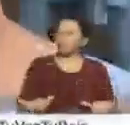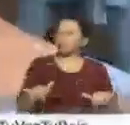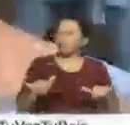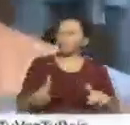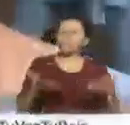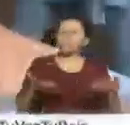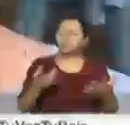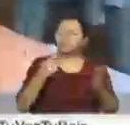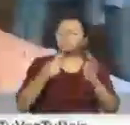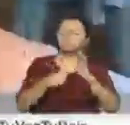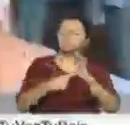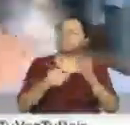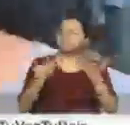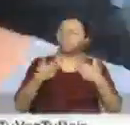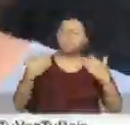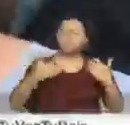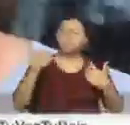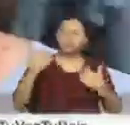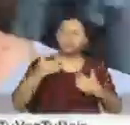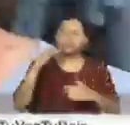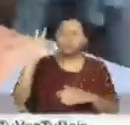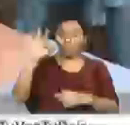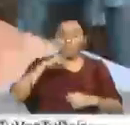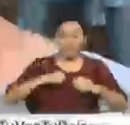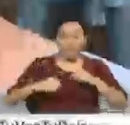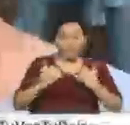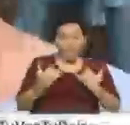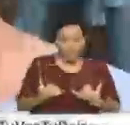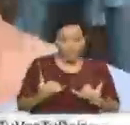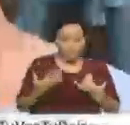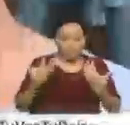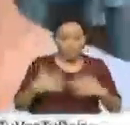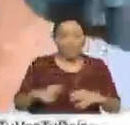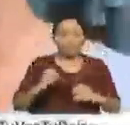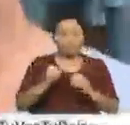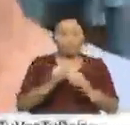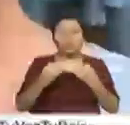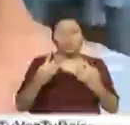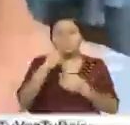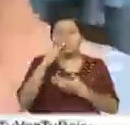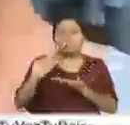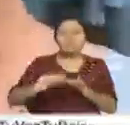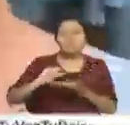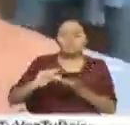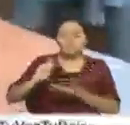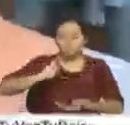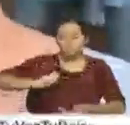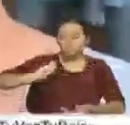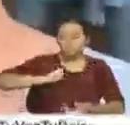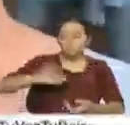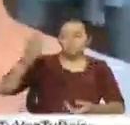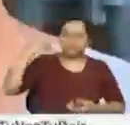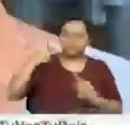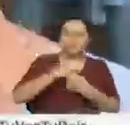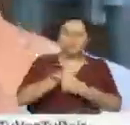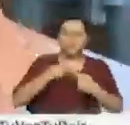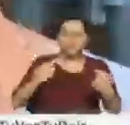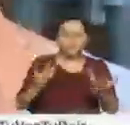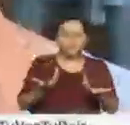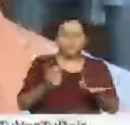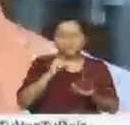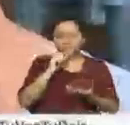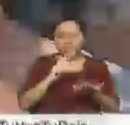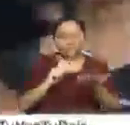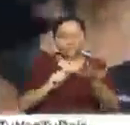Hoy, 9 de mayo, no tenemos ninguna noticia de cuándo y en cuántas parcialidades se pagarán nuestros salarios desde marzo.